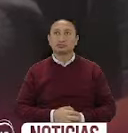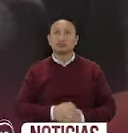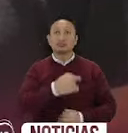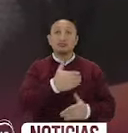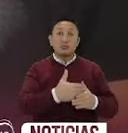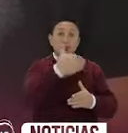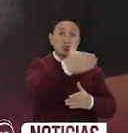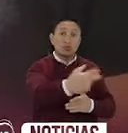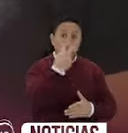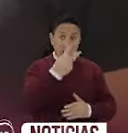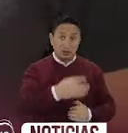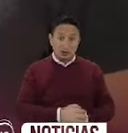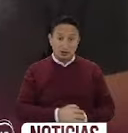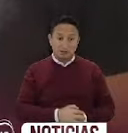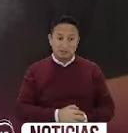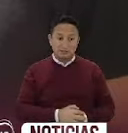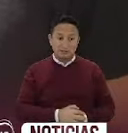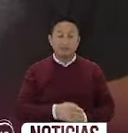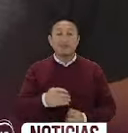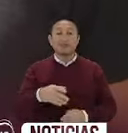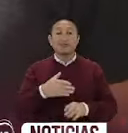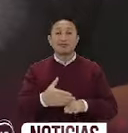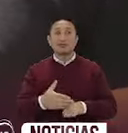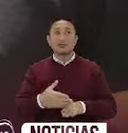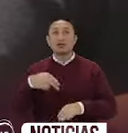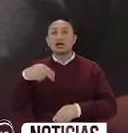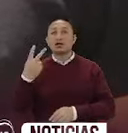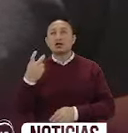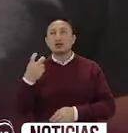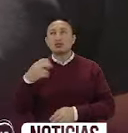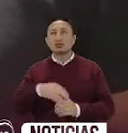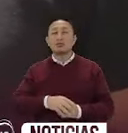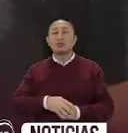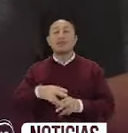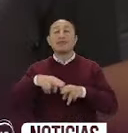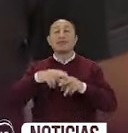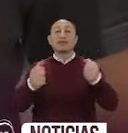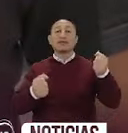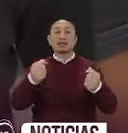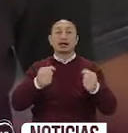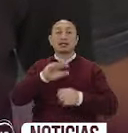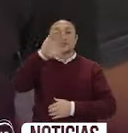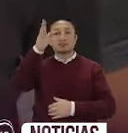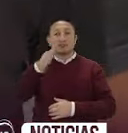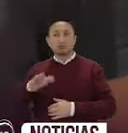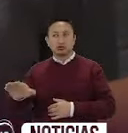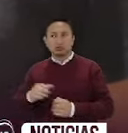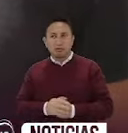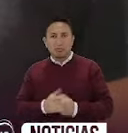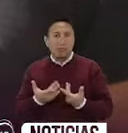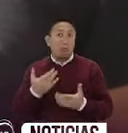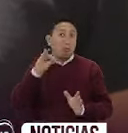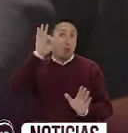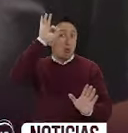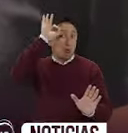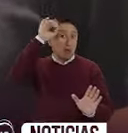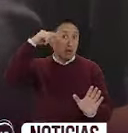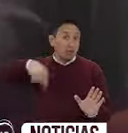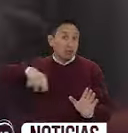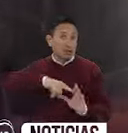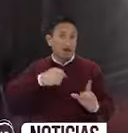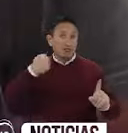nos mencionaron que estaban unos taxis a la medianoche, una camioneta también, entonces no sabemos si es que en ese momento fue en el que tomaron la